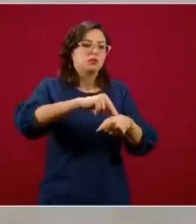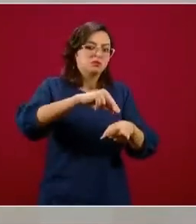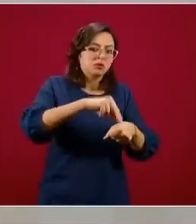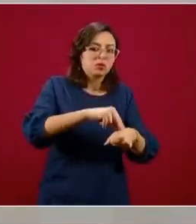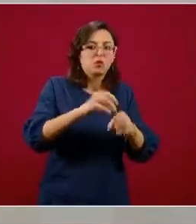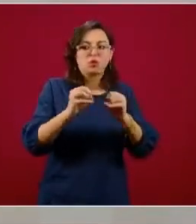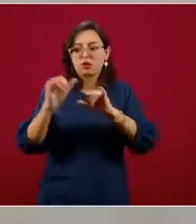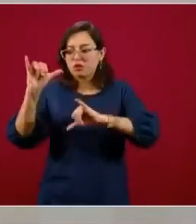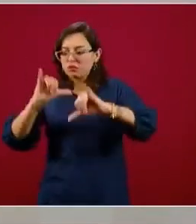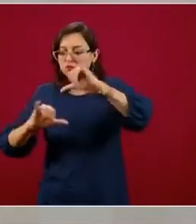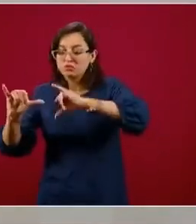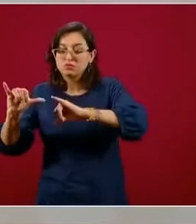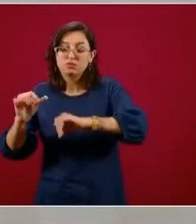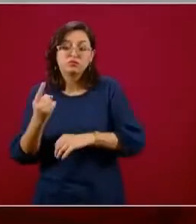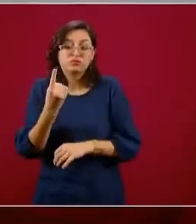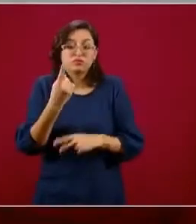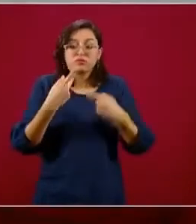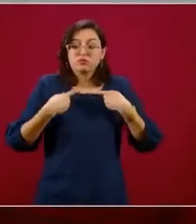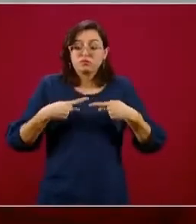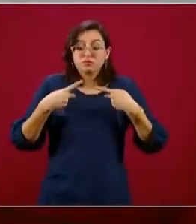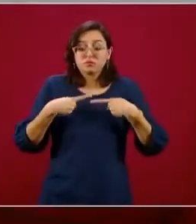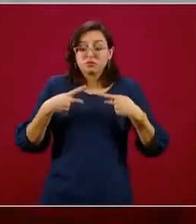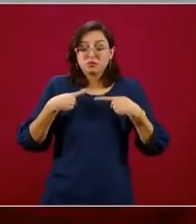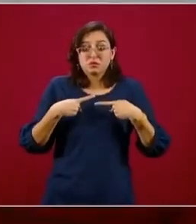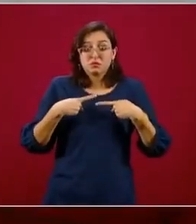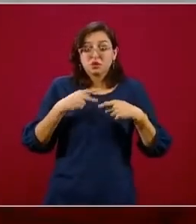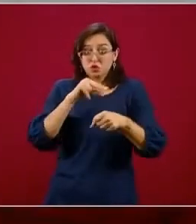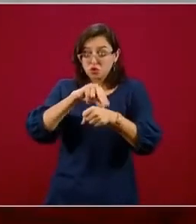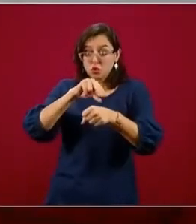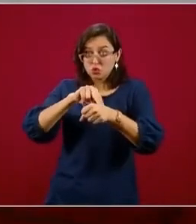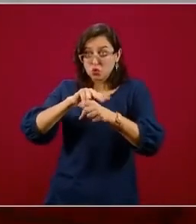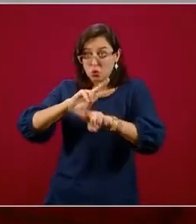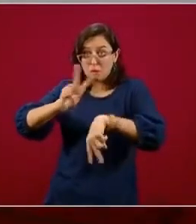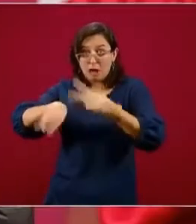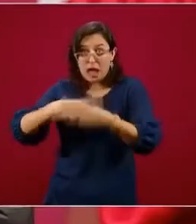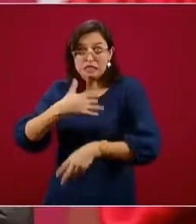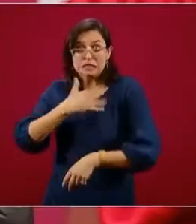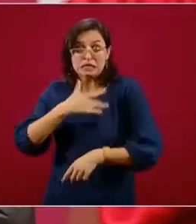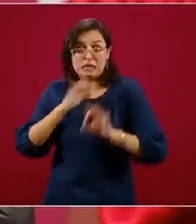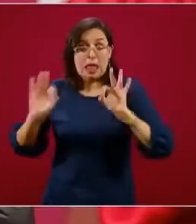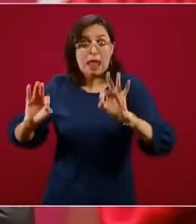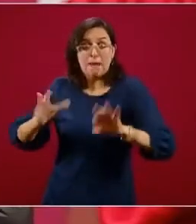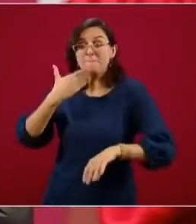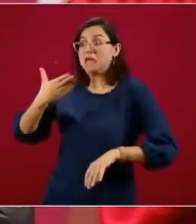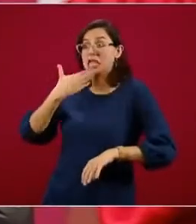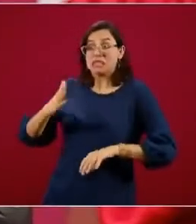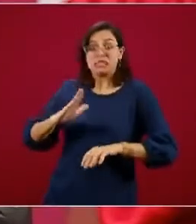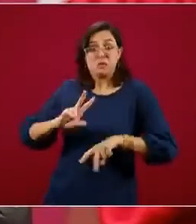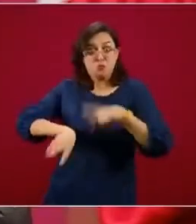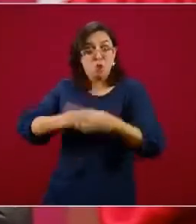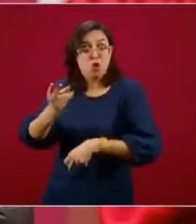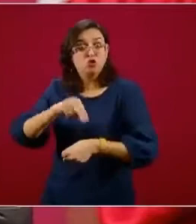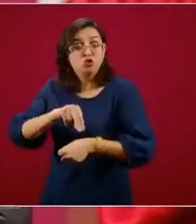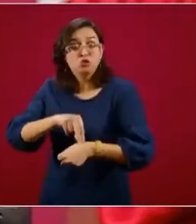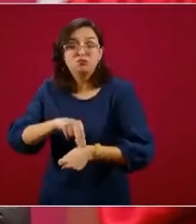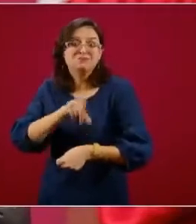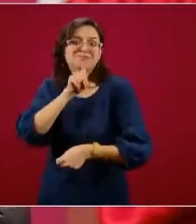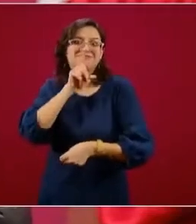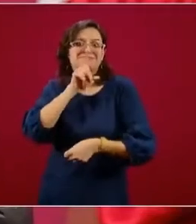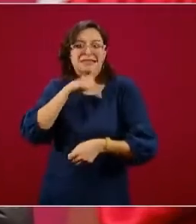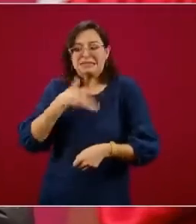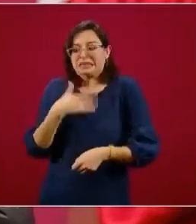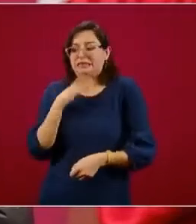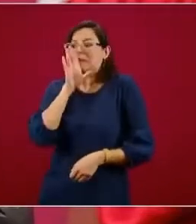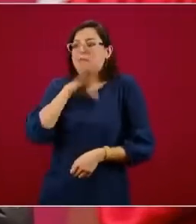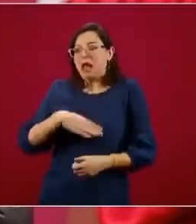laboratorio, normalmente una persona demanda atención médica porque tiene algún signo o síntoma, la presencia de fiebre, la presencia